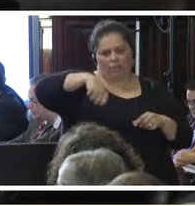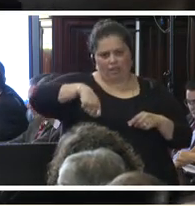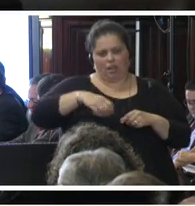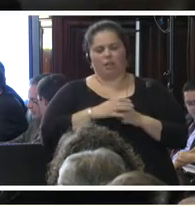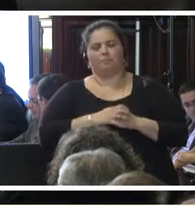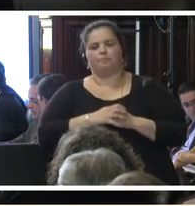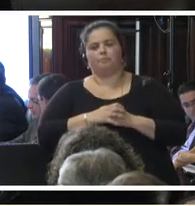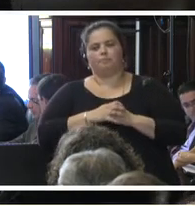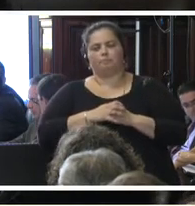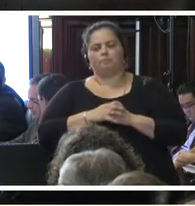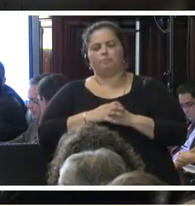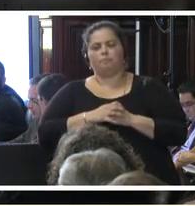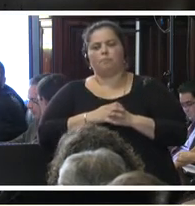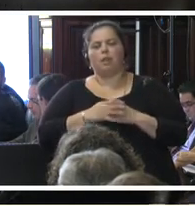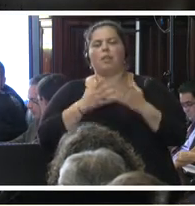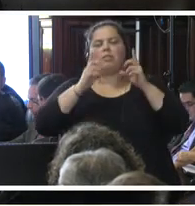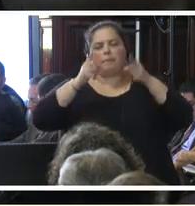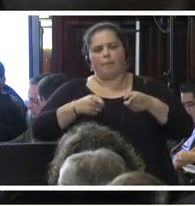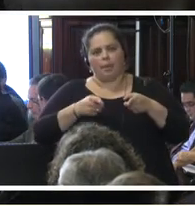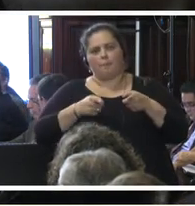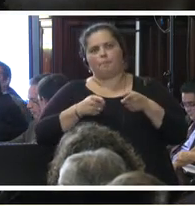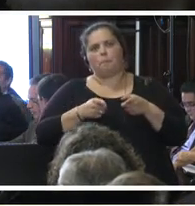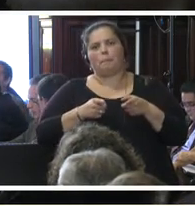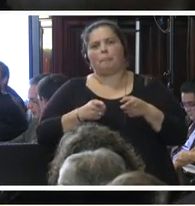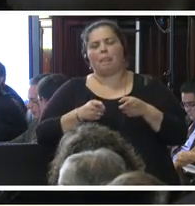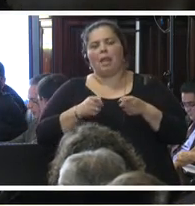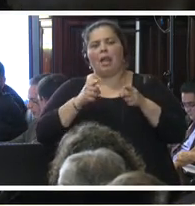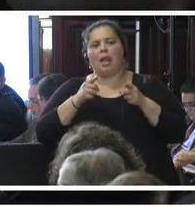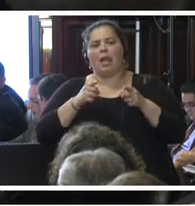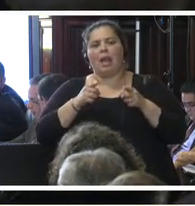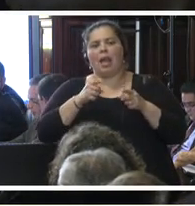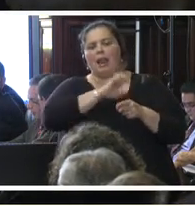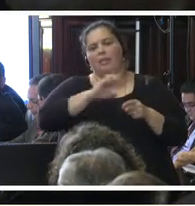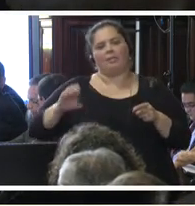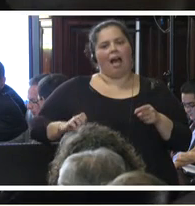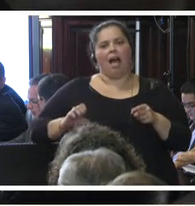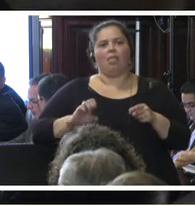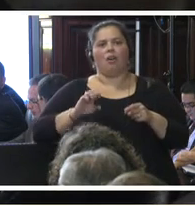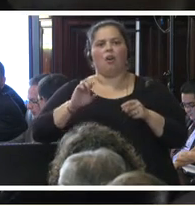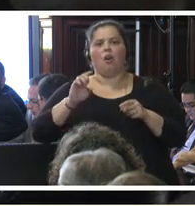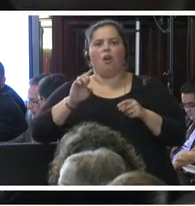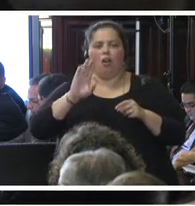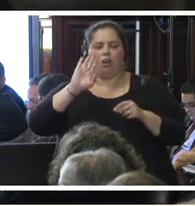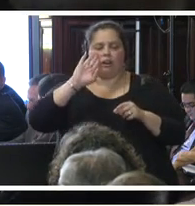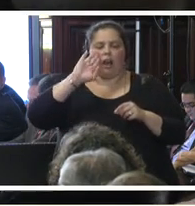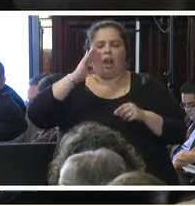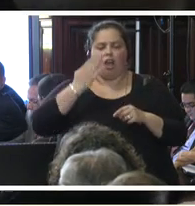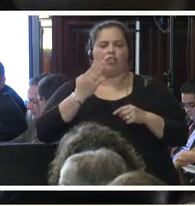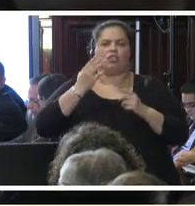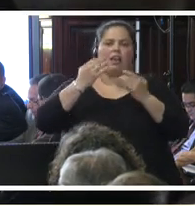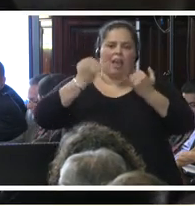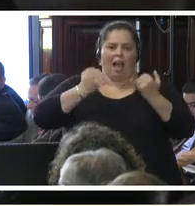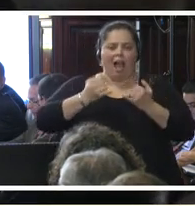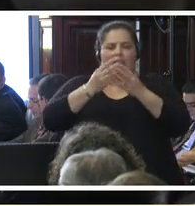Estado. Asimismo, tampoco es omiso en los delitos de desaparición de personas, tortura o